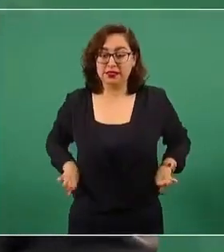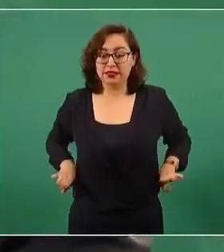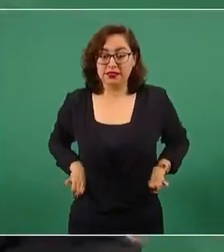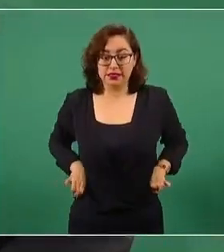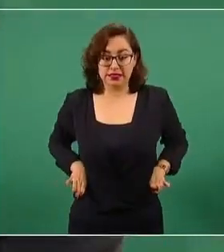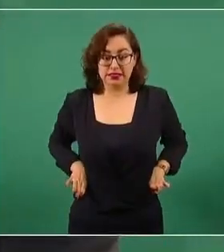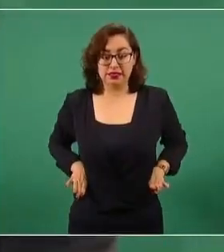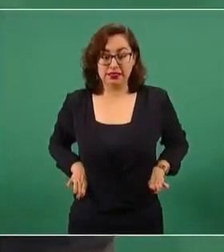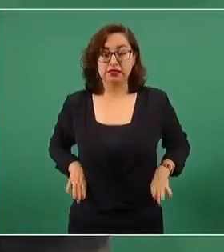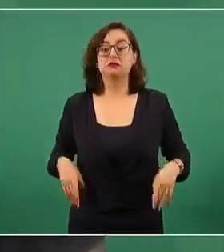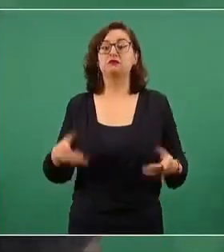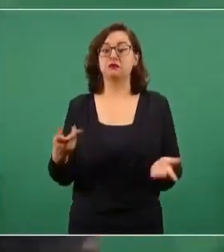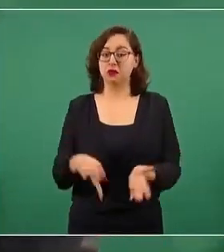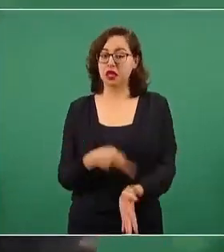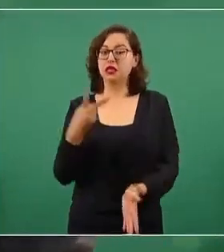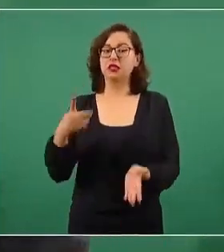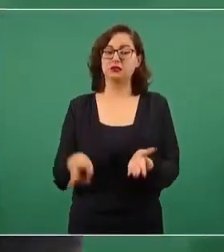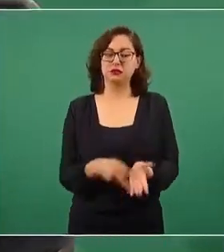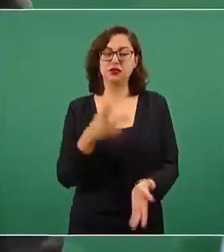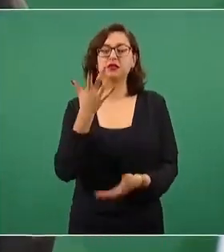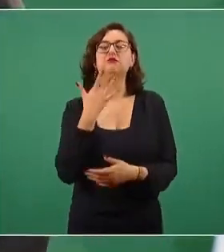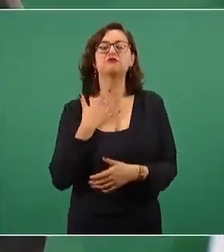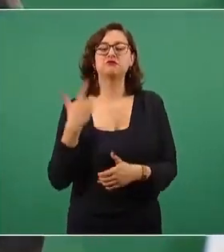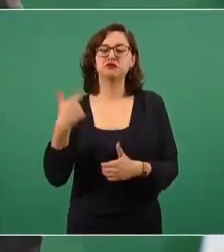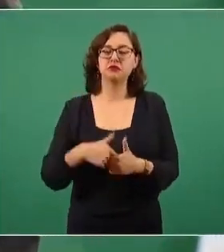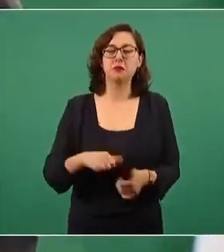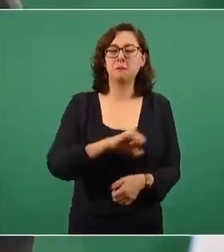había estos gasolinazos constantes.